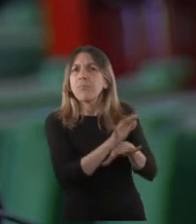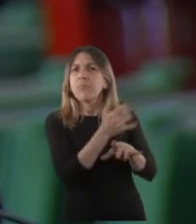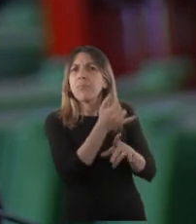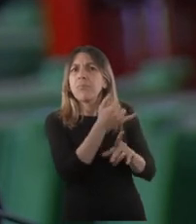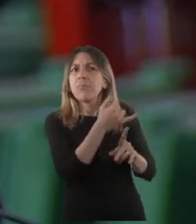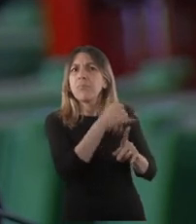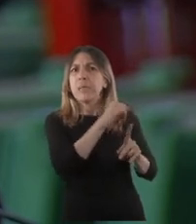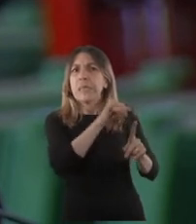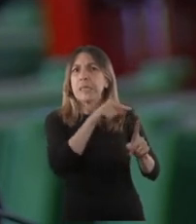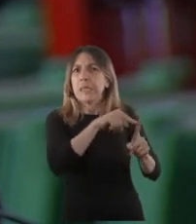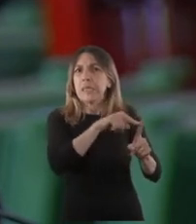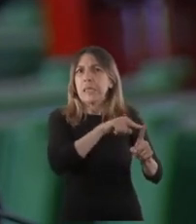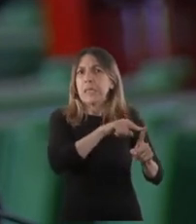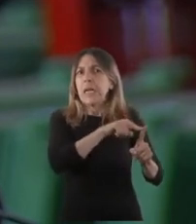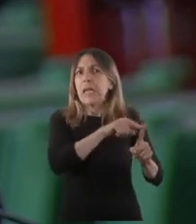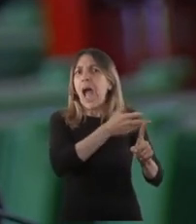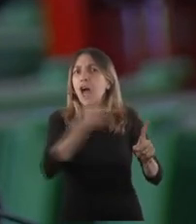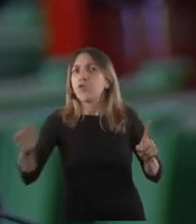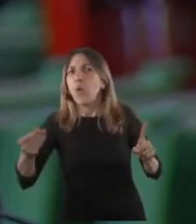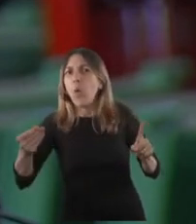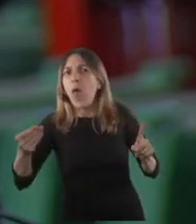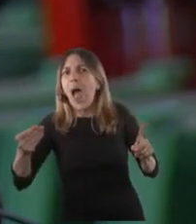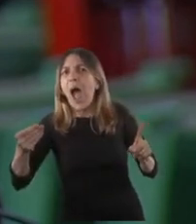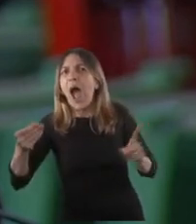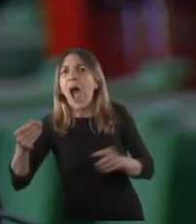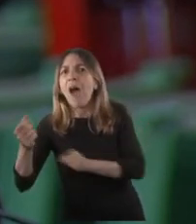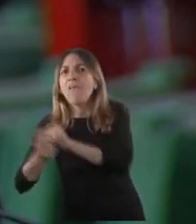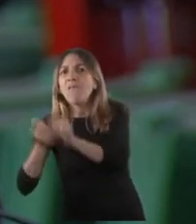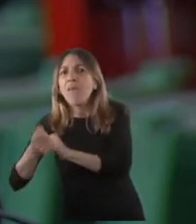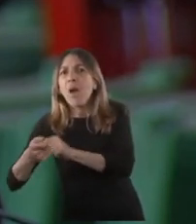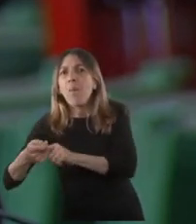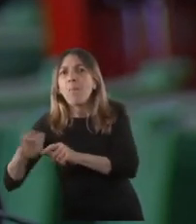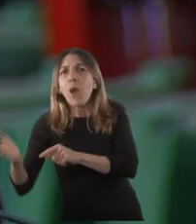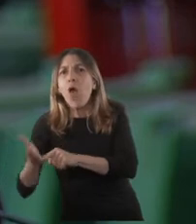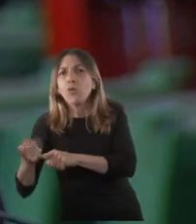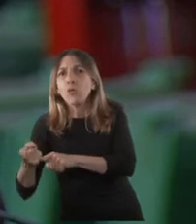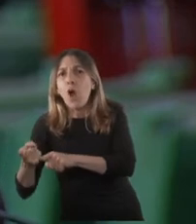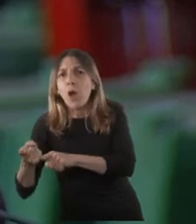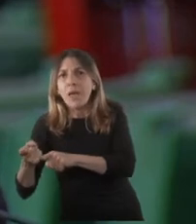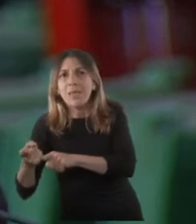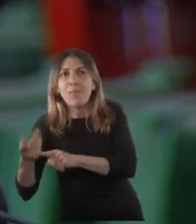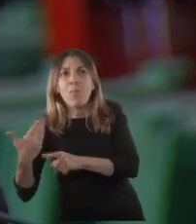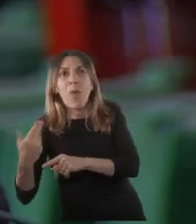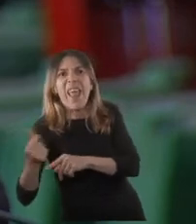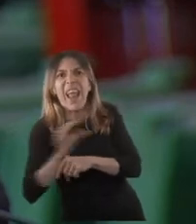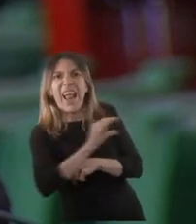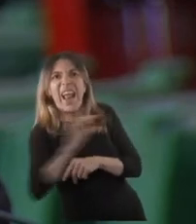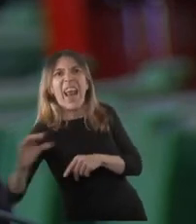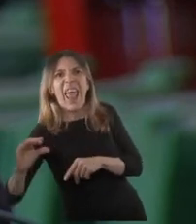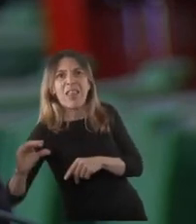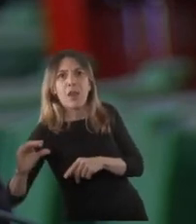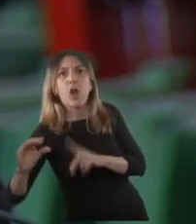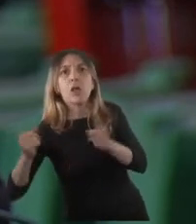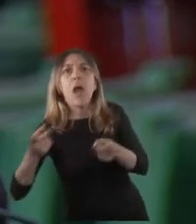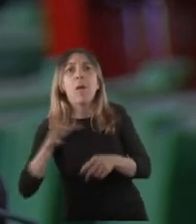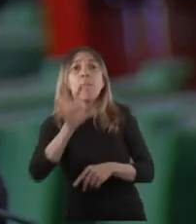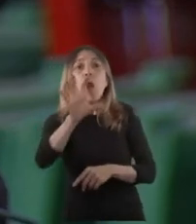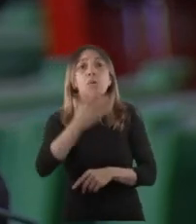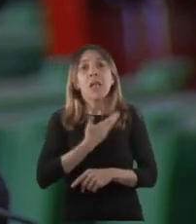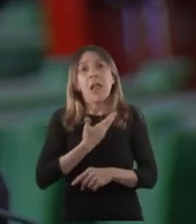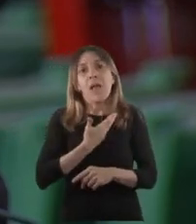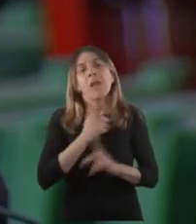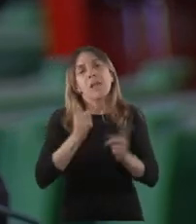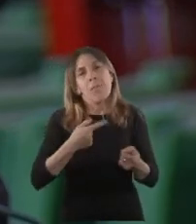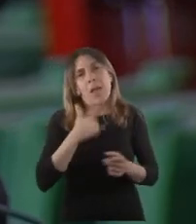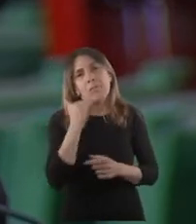los productores para poder sacar créditos, y también la provincia de Santa Fe, donde también agradecemos